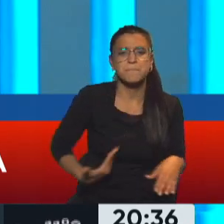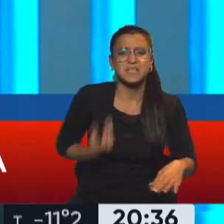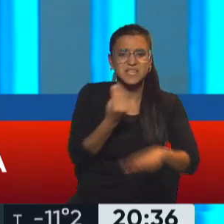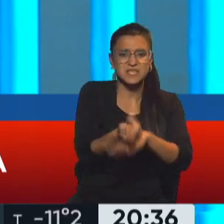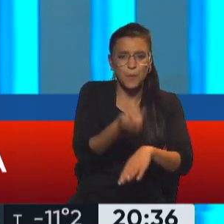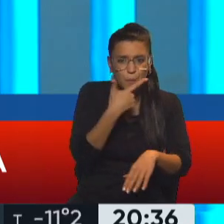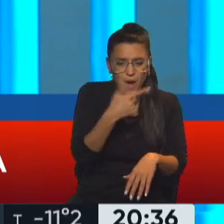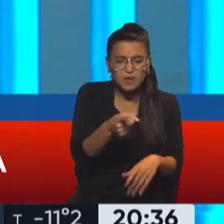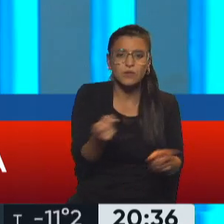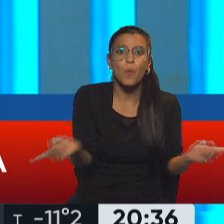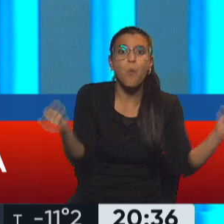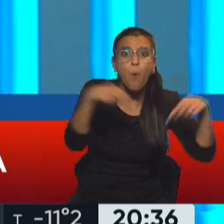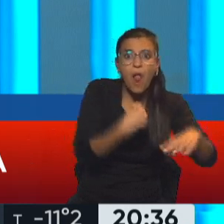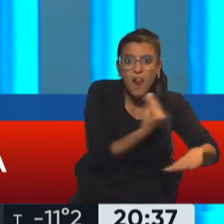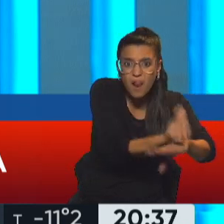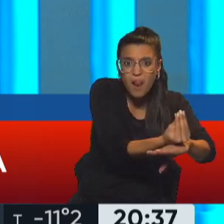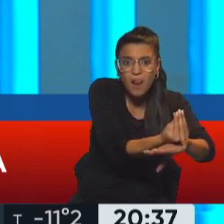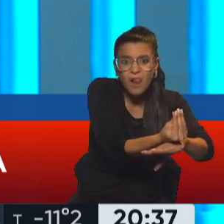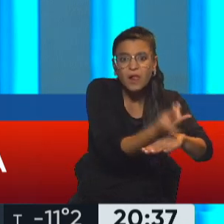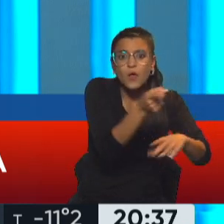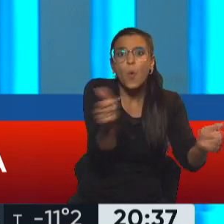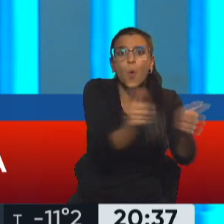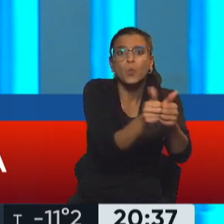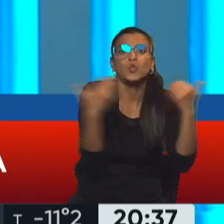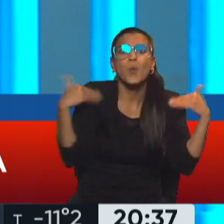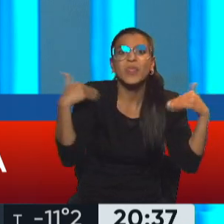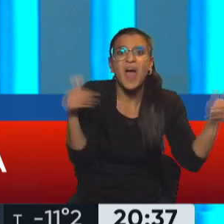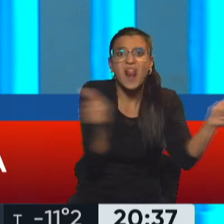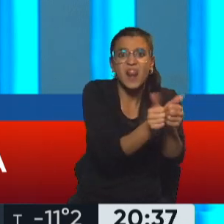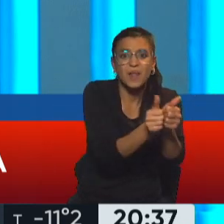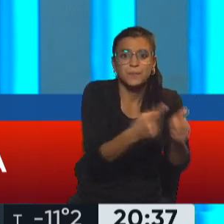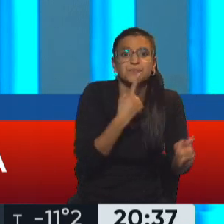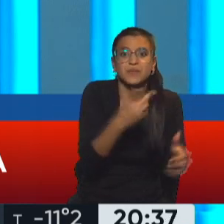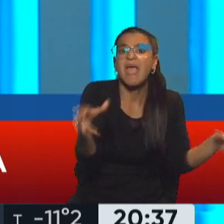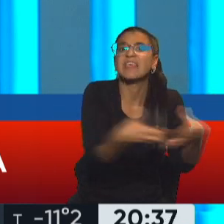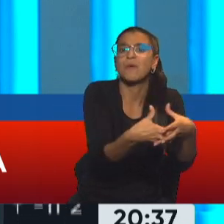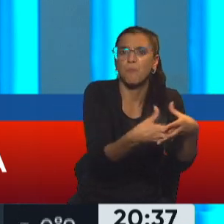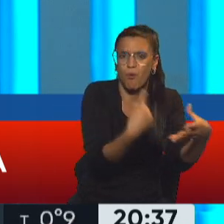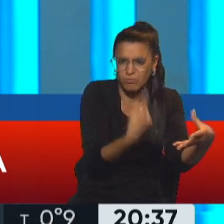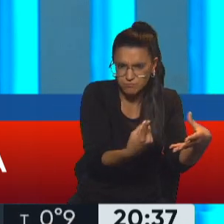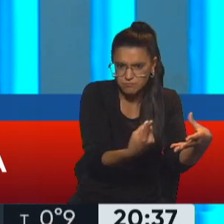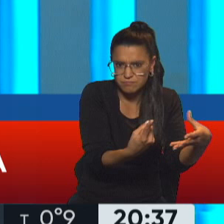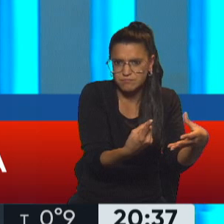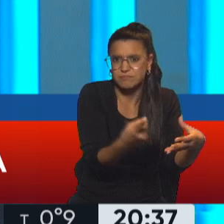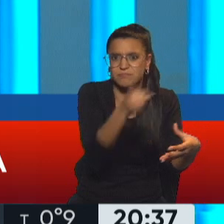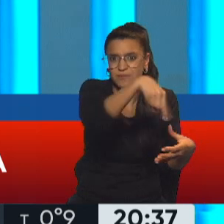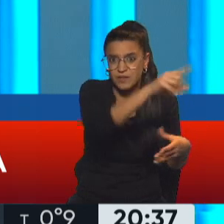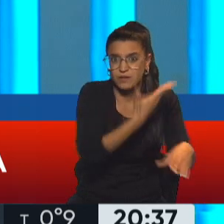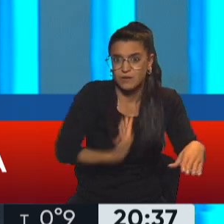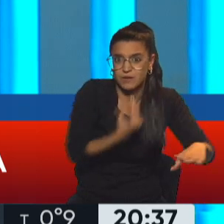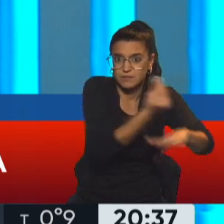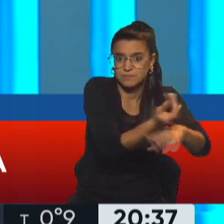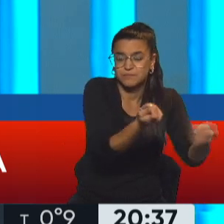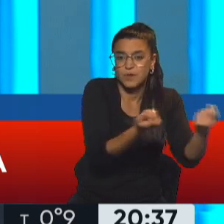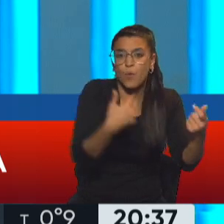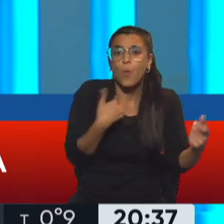Macri, que vuelve a aparecer junto a María Eugenia Vidal, y dicen el equipo, y ellos gobernaban, y usted